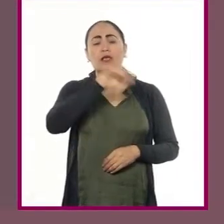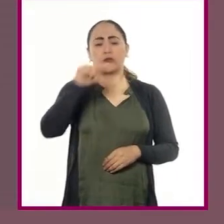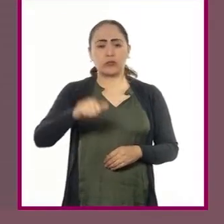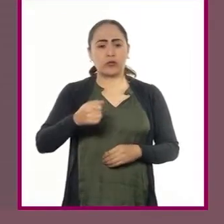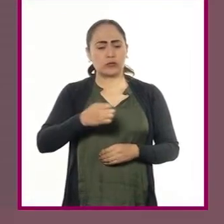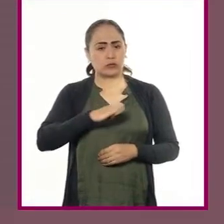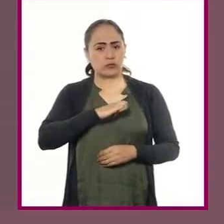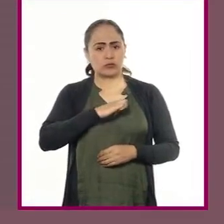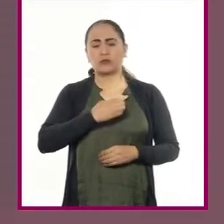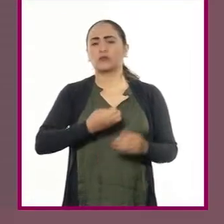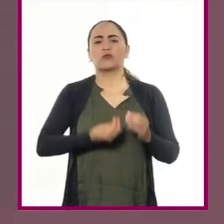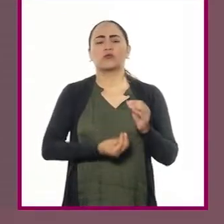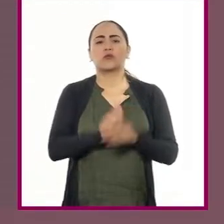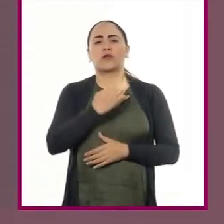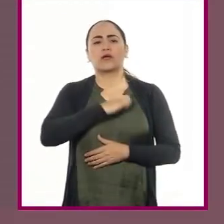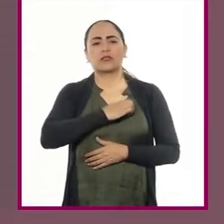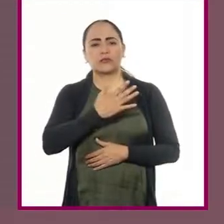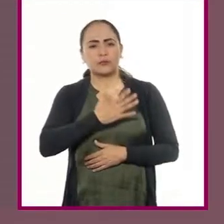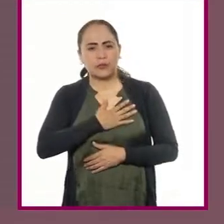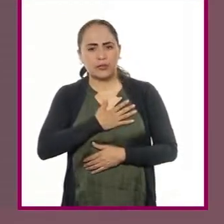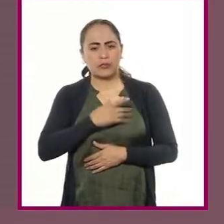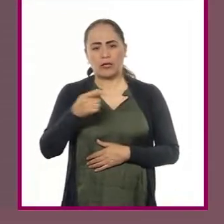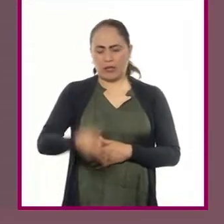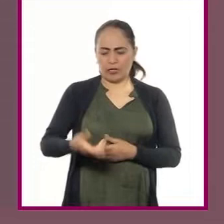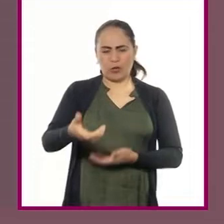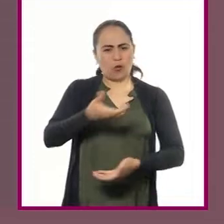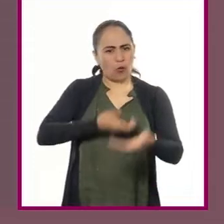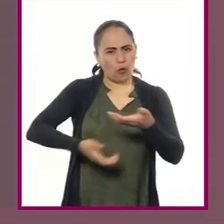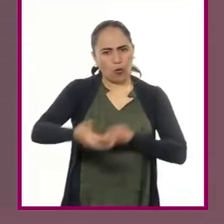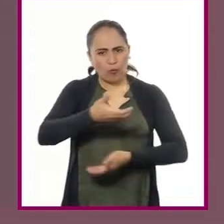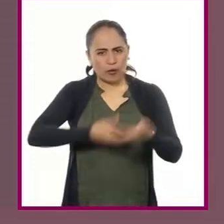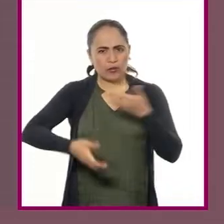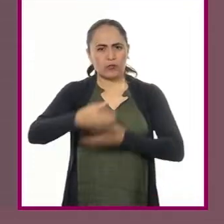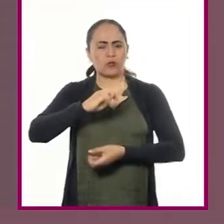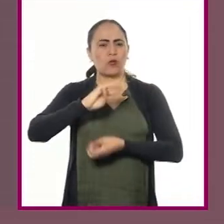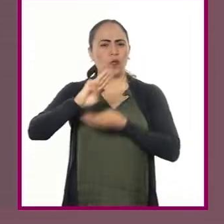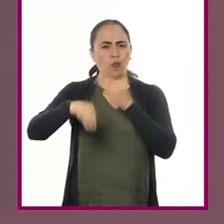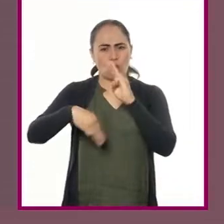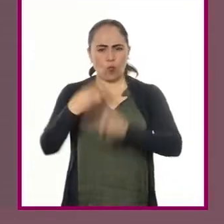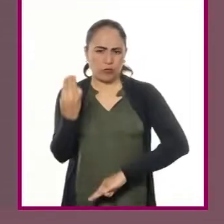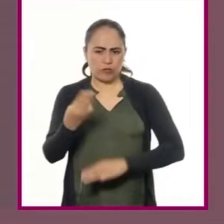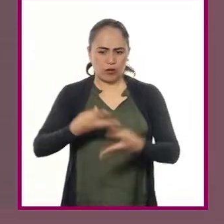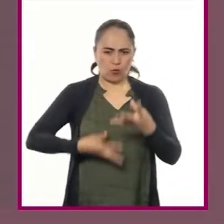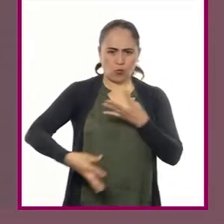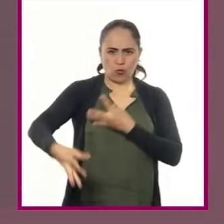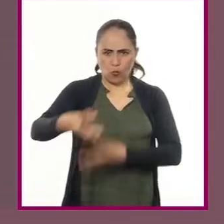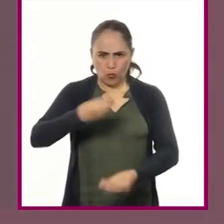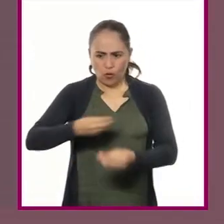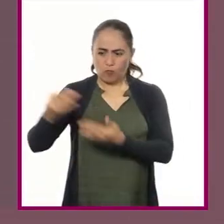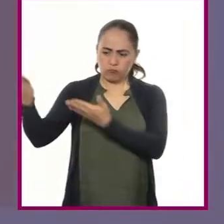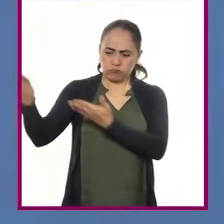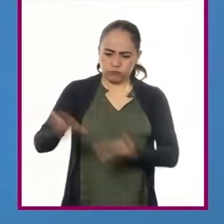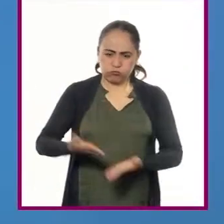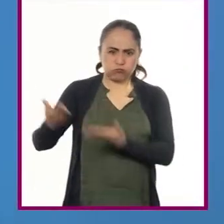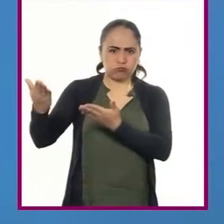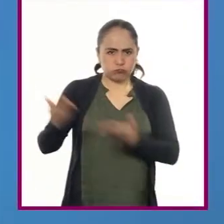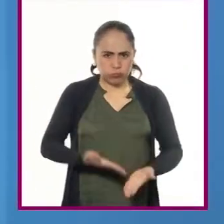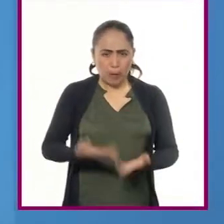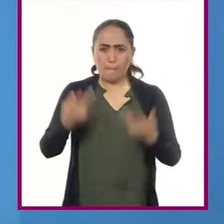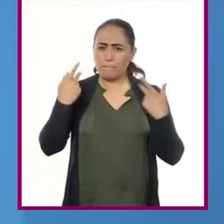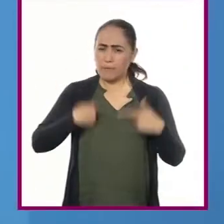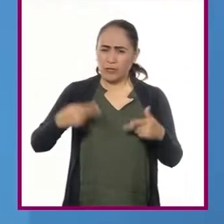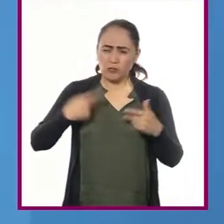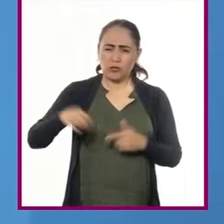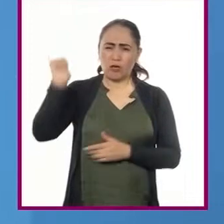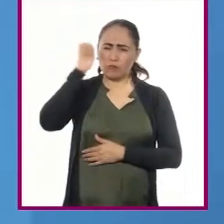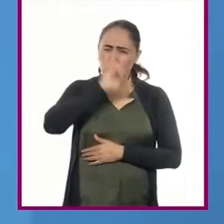Nueva España en las redes de intercambio y comercio mundiales, comenzaron a migrar a este territorio personas